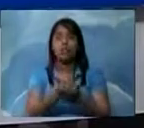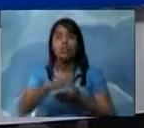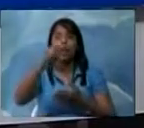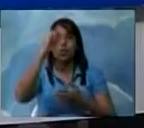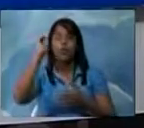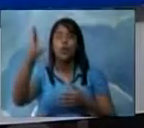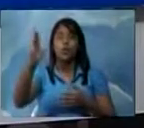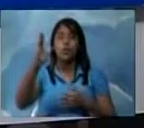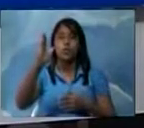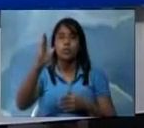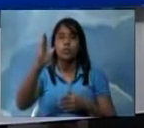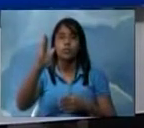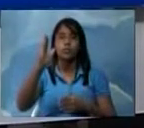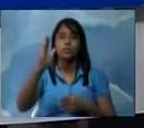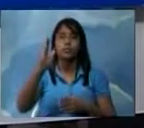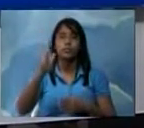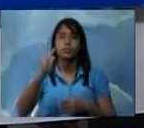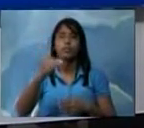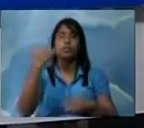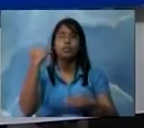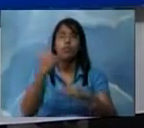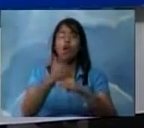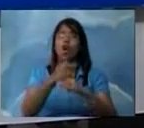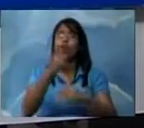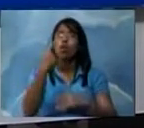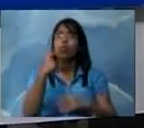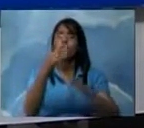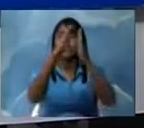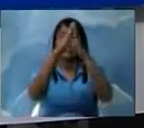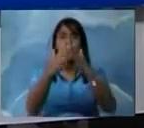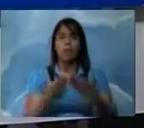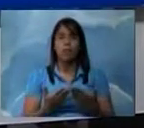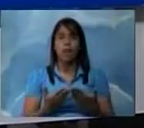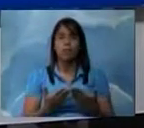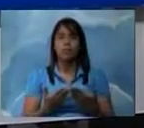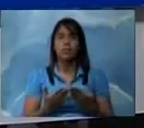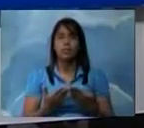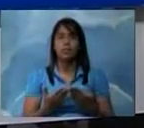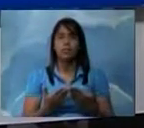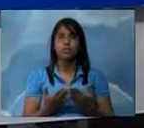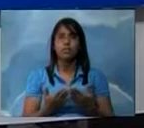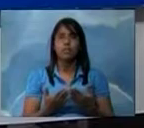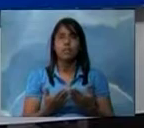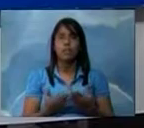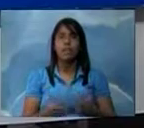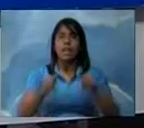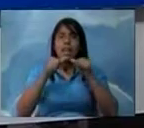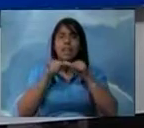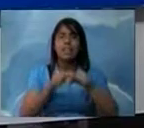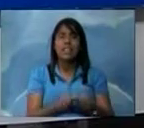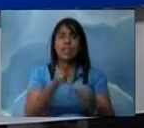Dios. Ayúdanos, Dios. Como dice tu palabra. Como dice tu palabra.